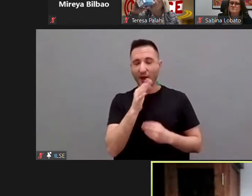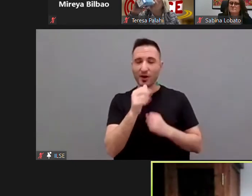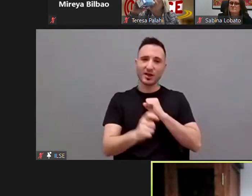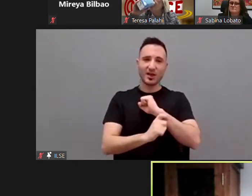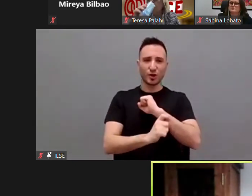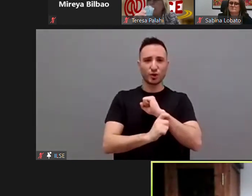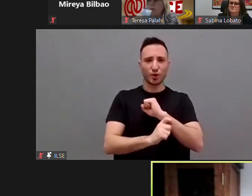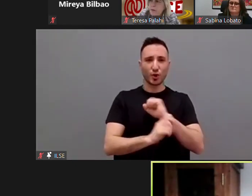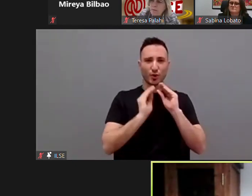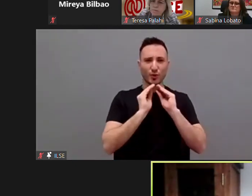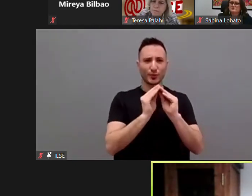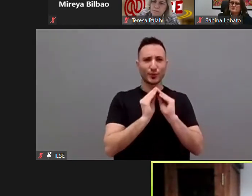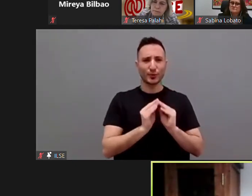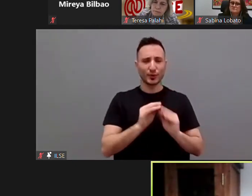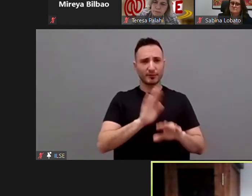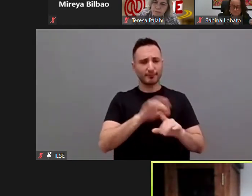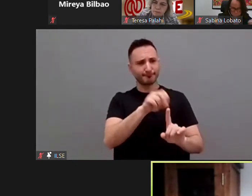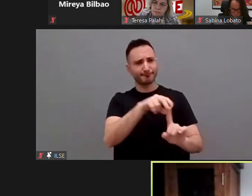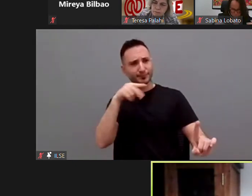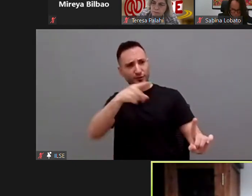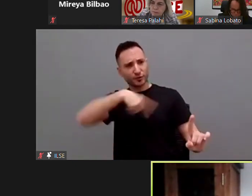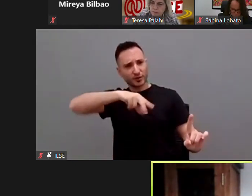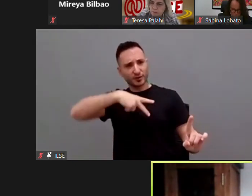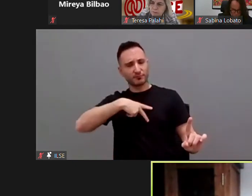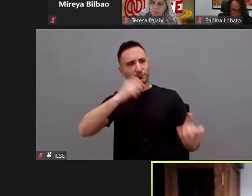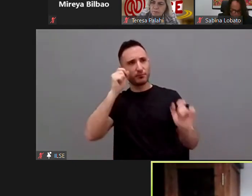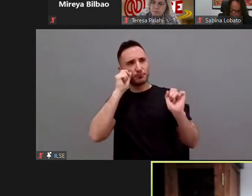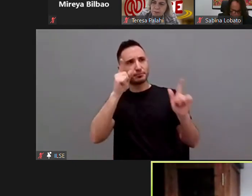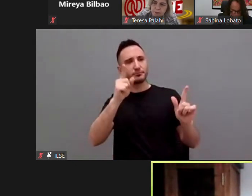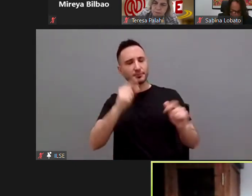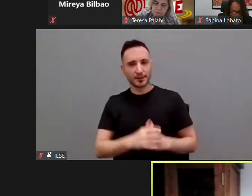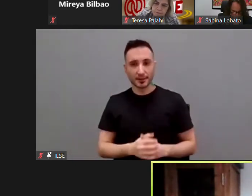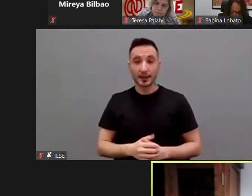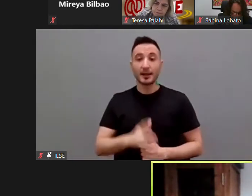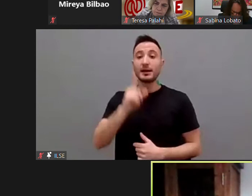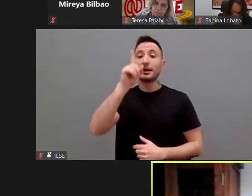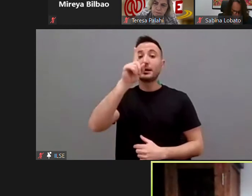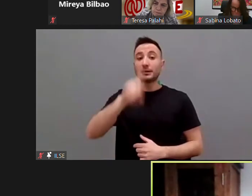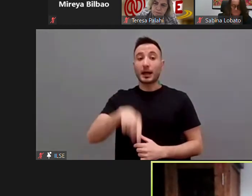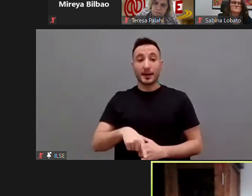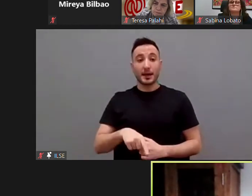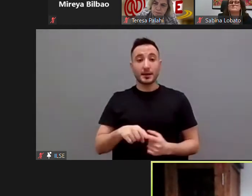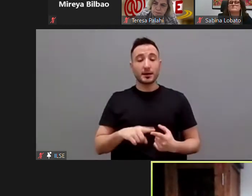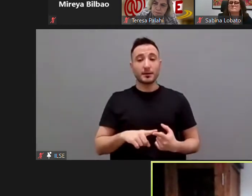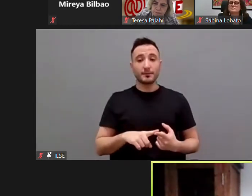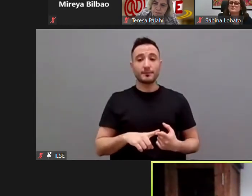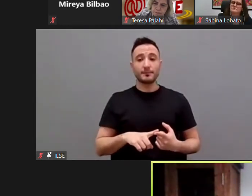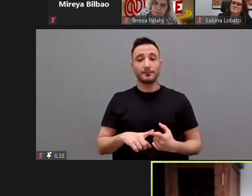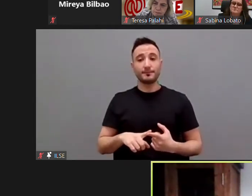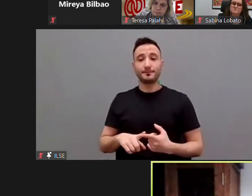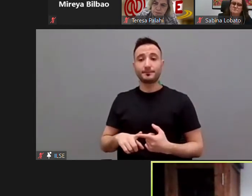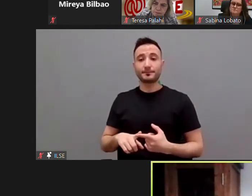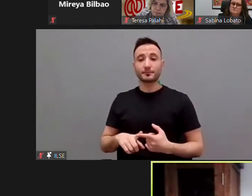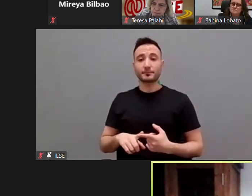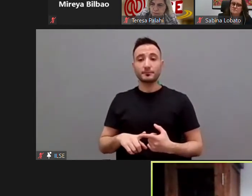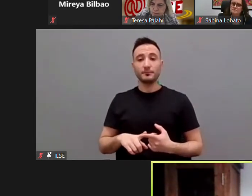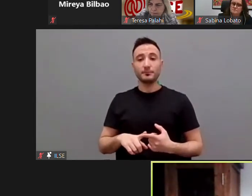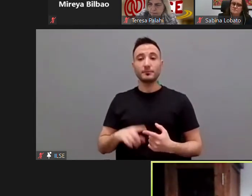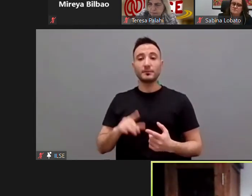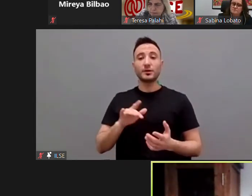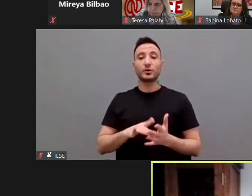que estamos viendo en la aplicación real de la ley. Igualmente, también la relación